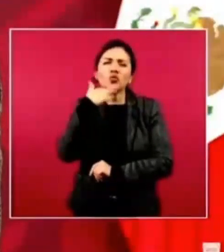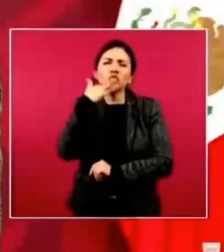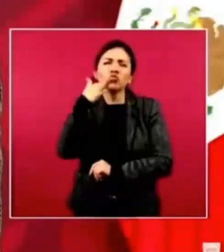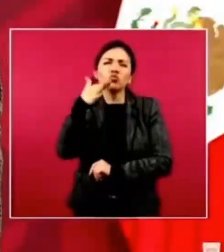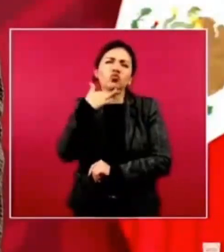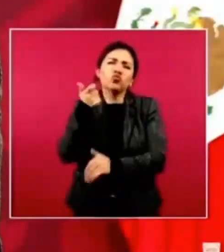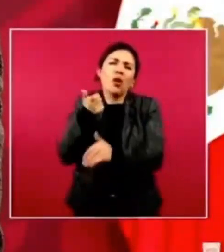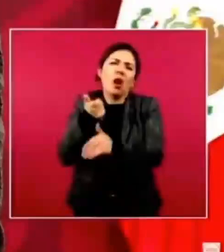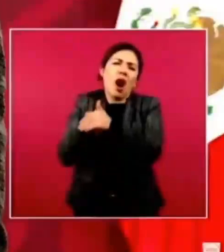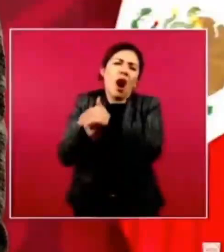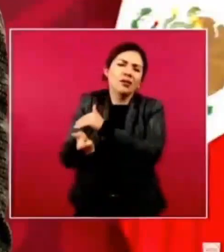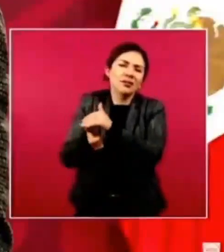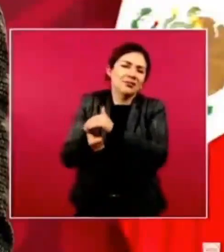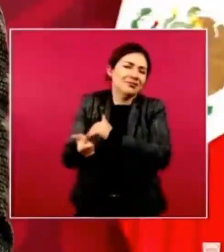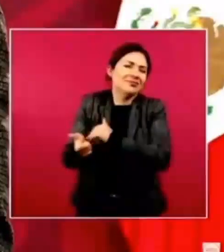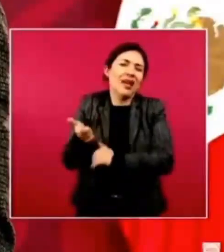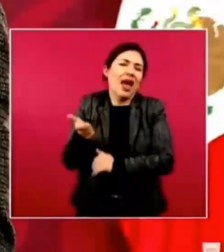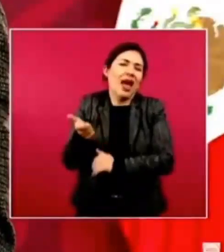que tiene